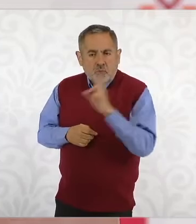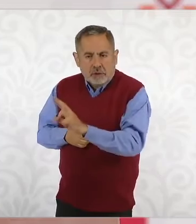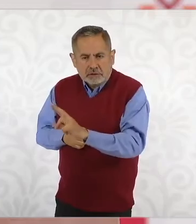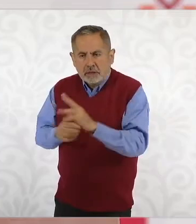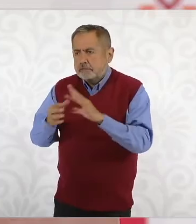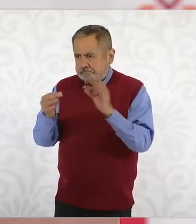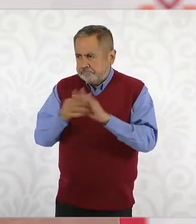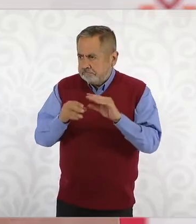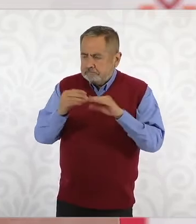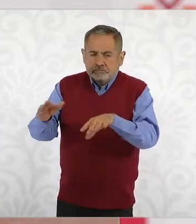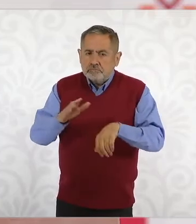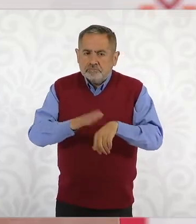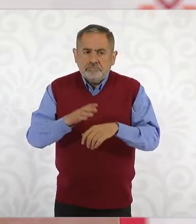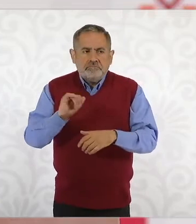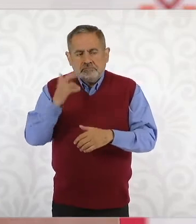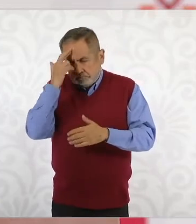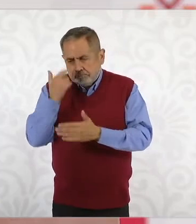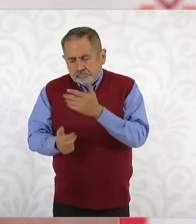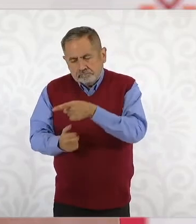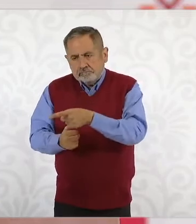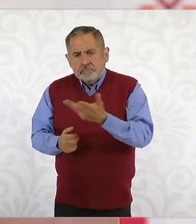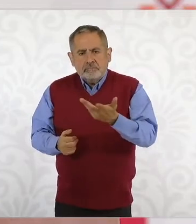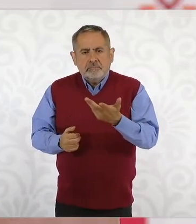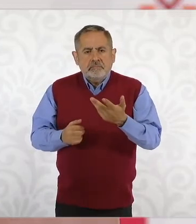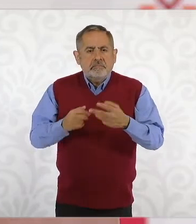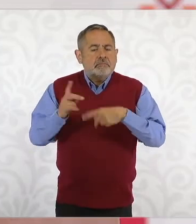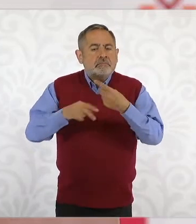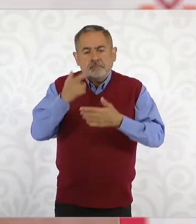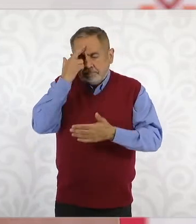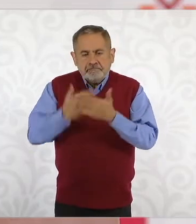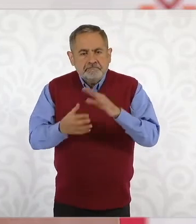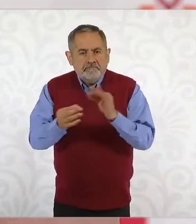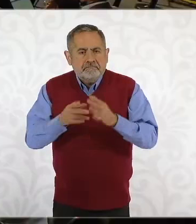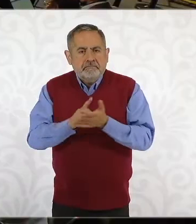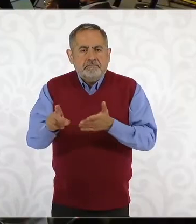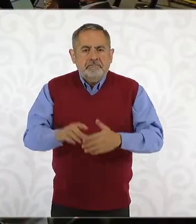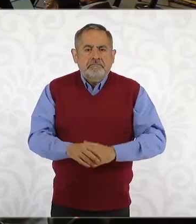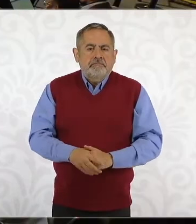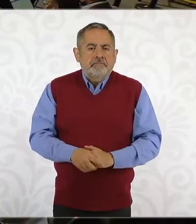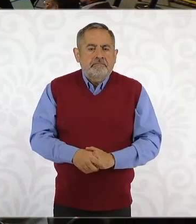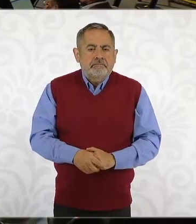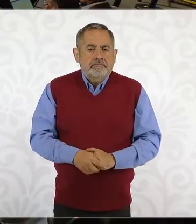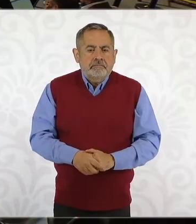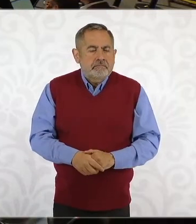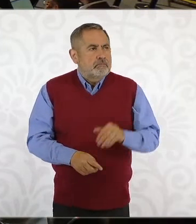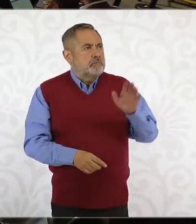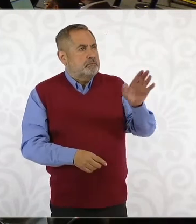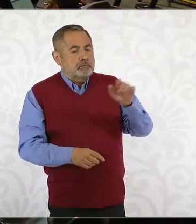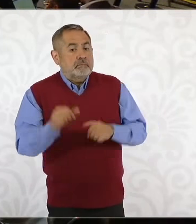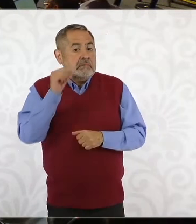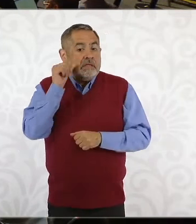caso a determinar si hay o no esta violación de tu derecho. Ayer la comisionada